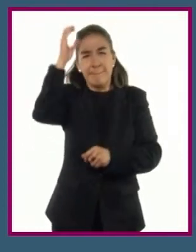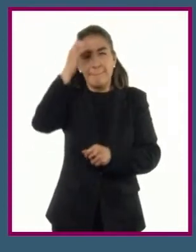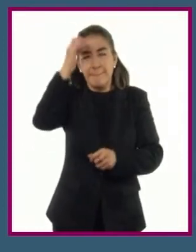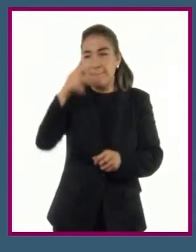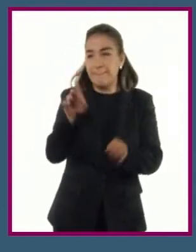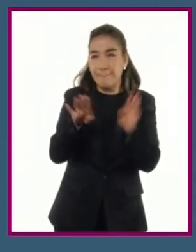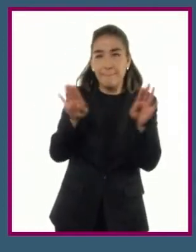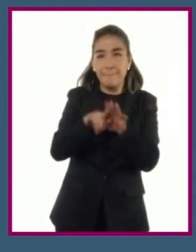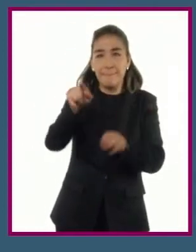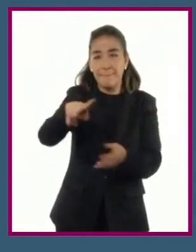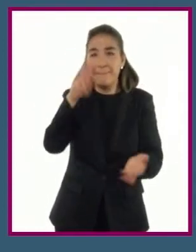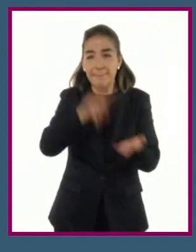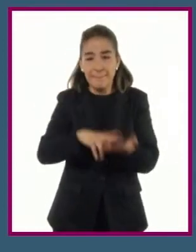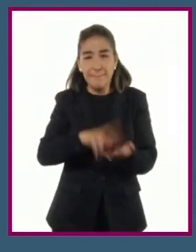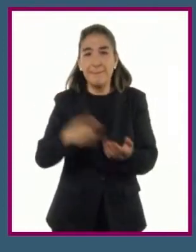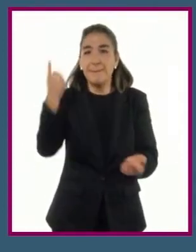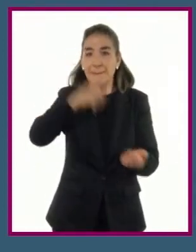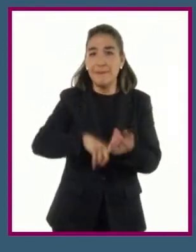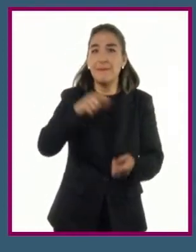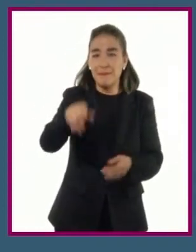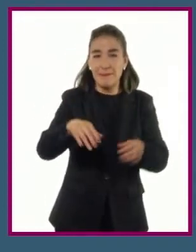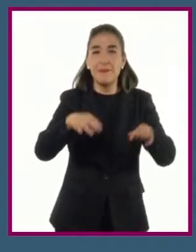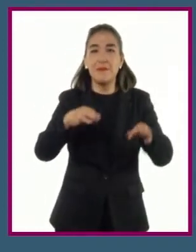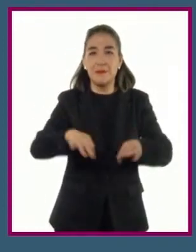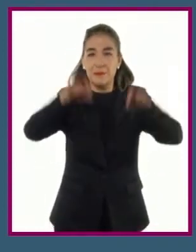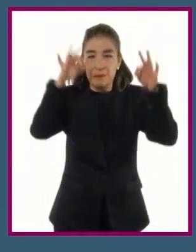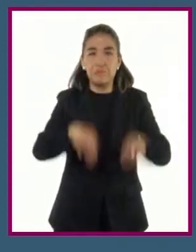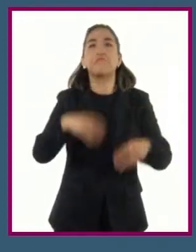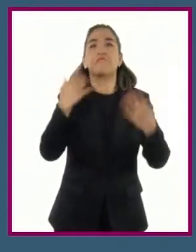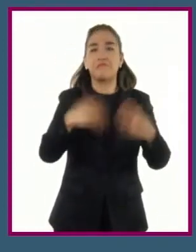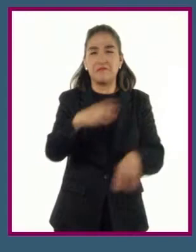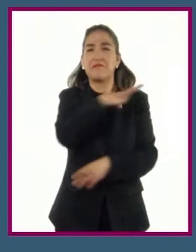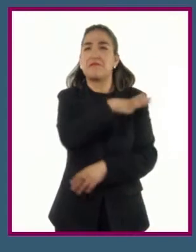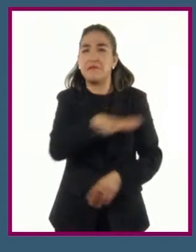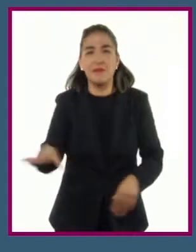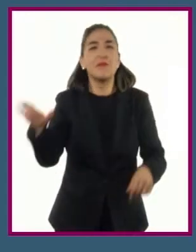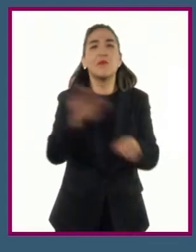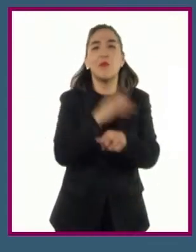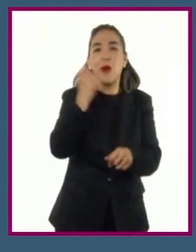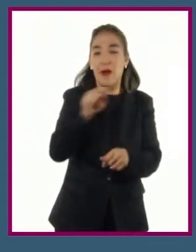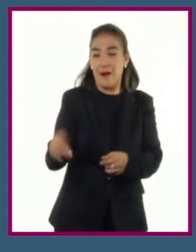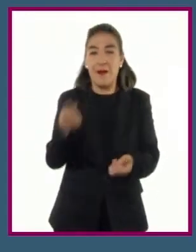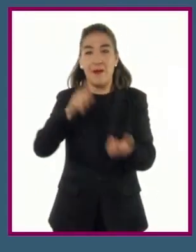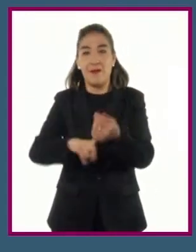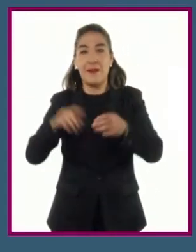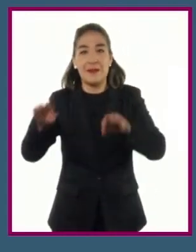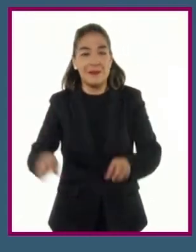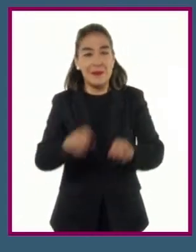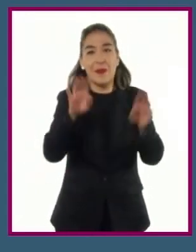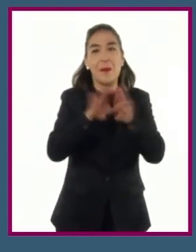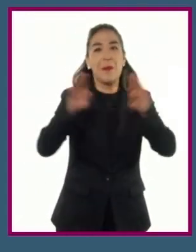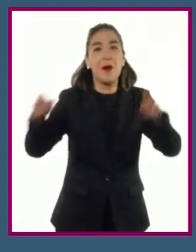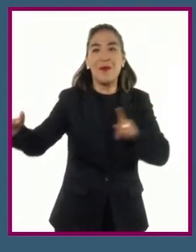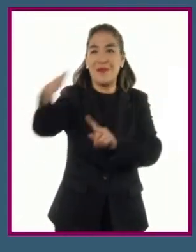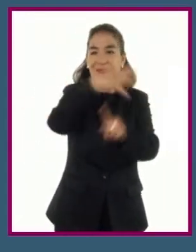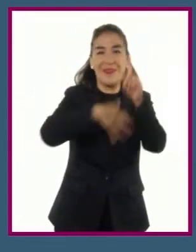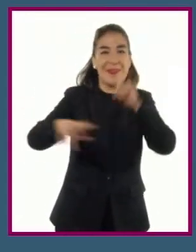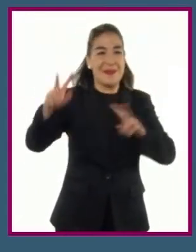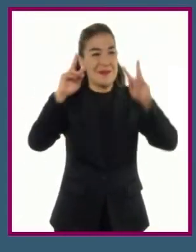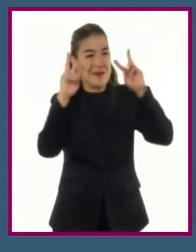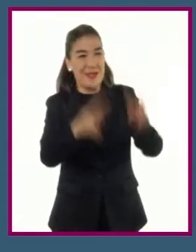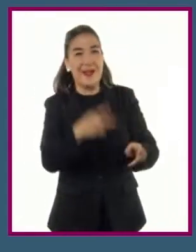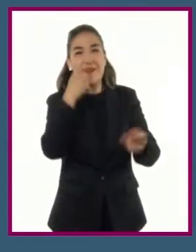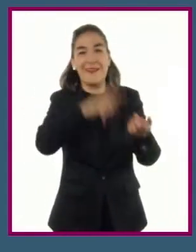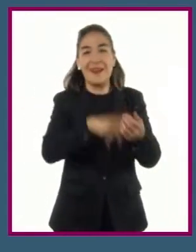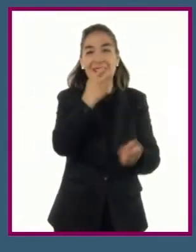su calidad y resistencia era impresionante, debido a que al ser expuesto al medio ambiente y a otros procesos